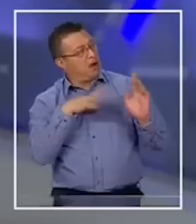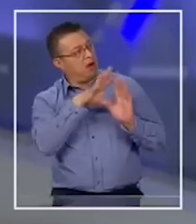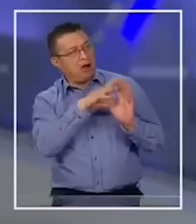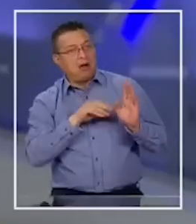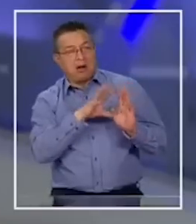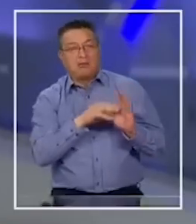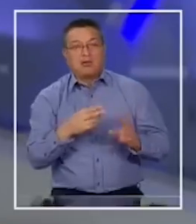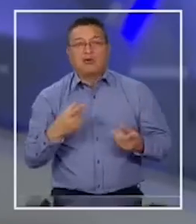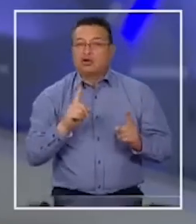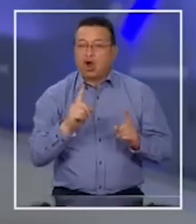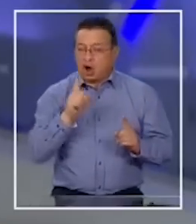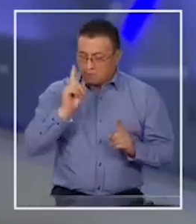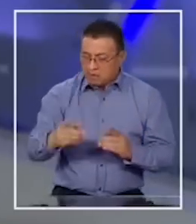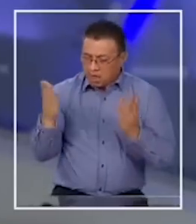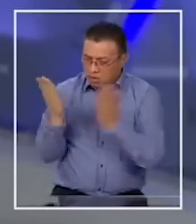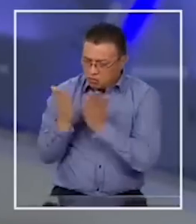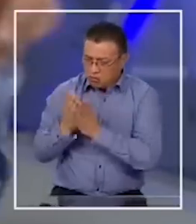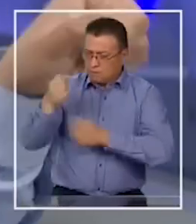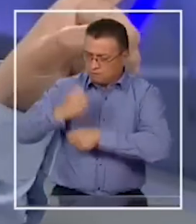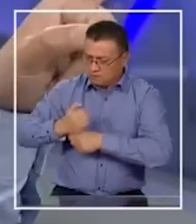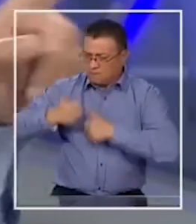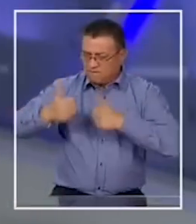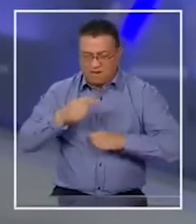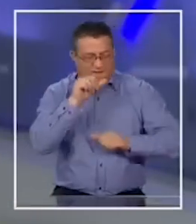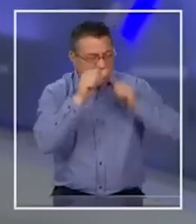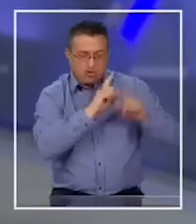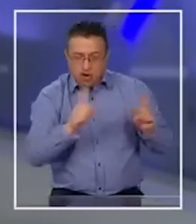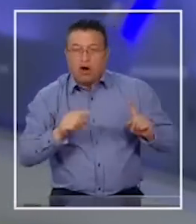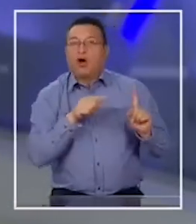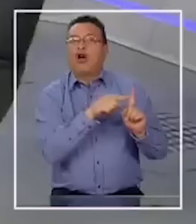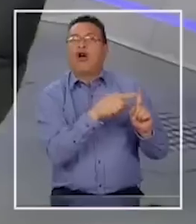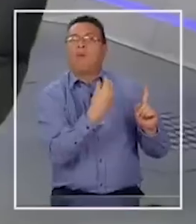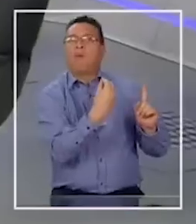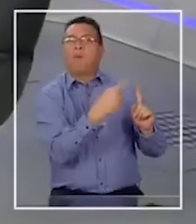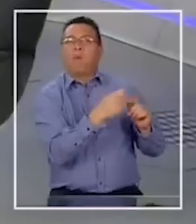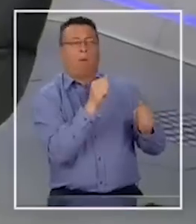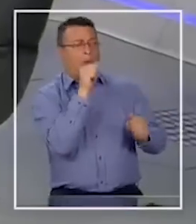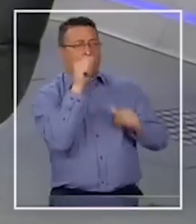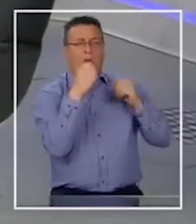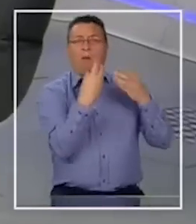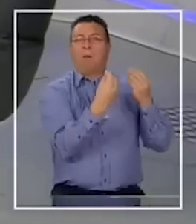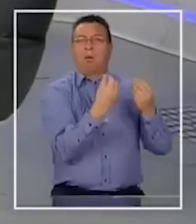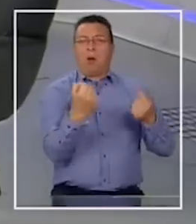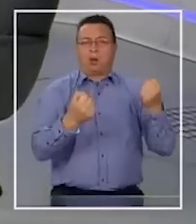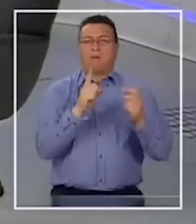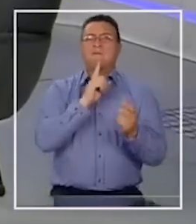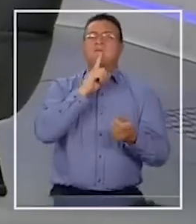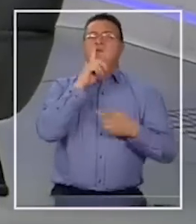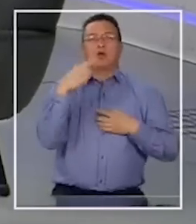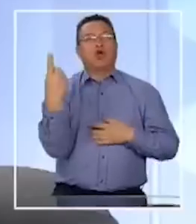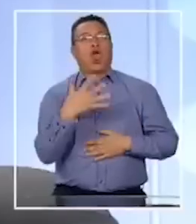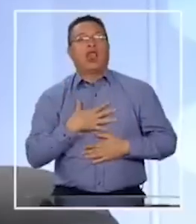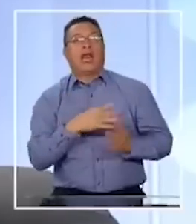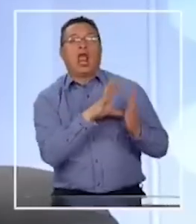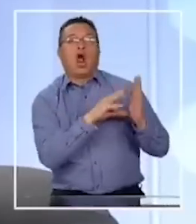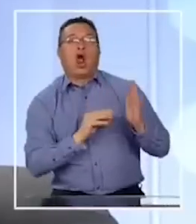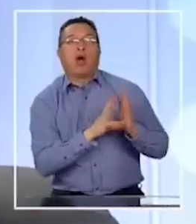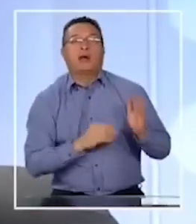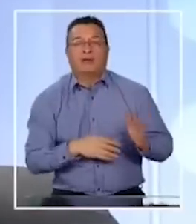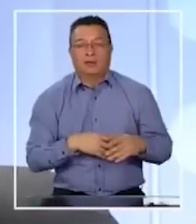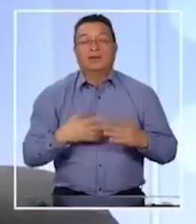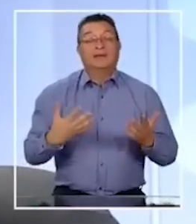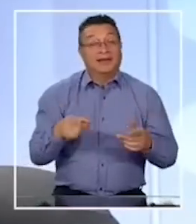dice a ese niño el camino del estudio el camino del trabajo y no en el camino si esta medida termina siendo eficiente probablemente